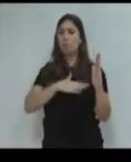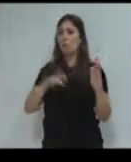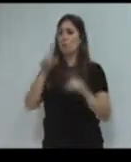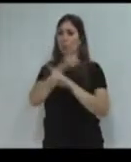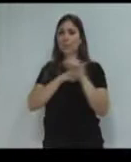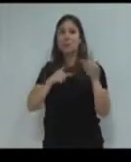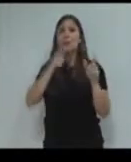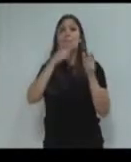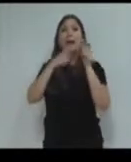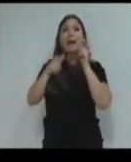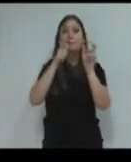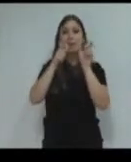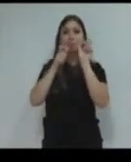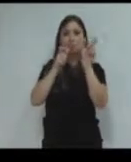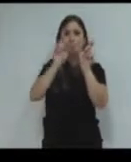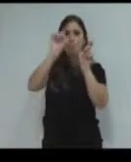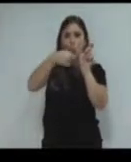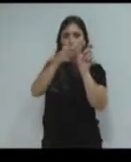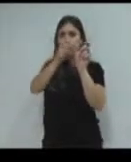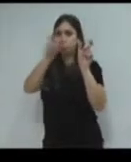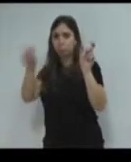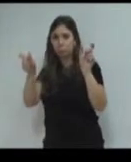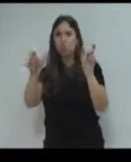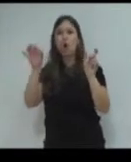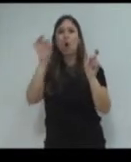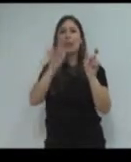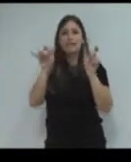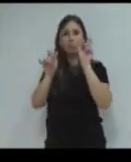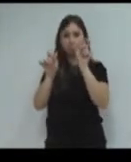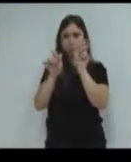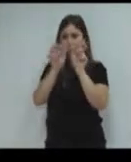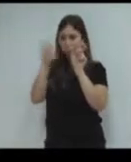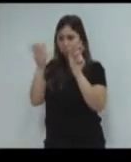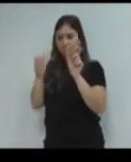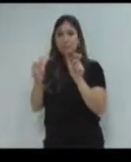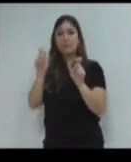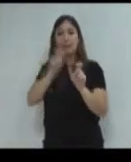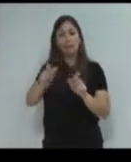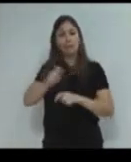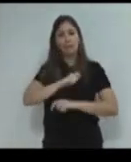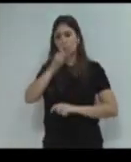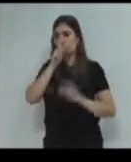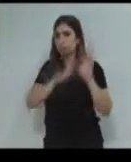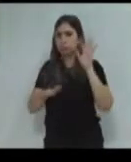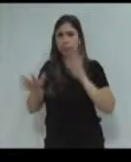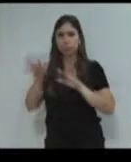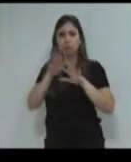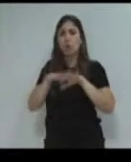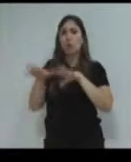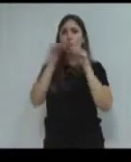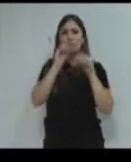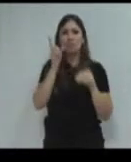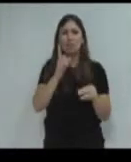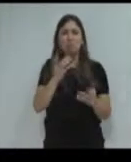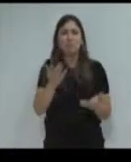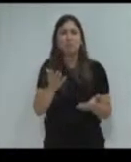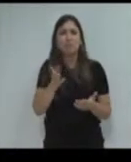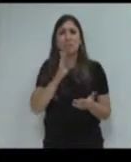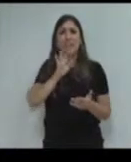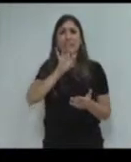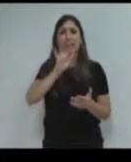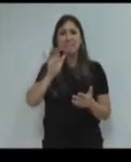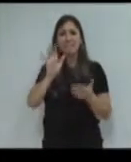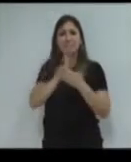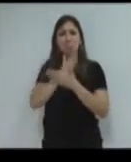entre palabras y letras. Entonces eso puede generar una distorsión en algunas personas a la hora de comprender si esas letras